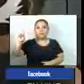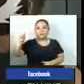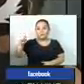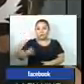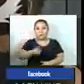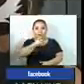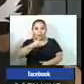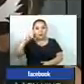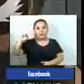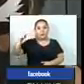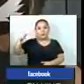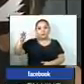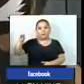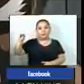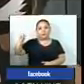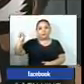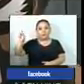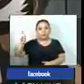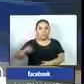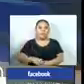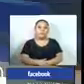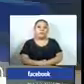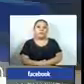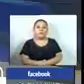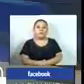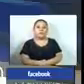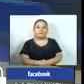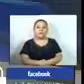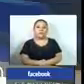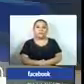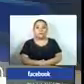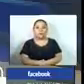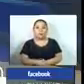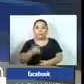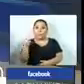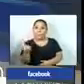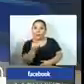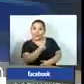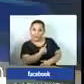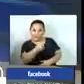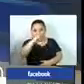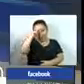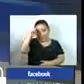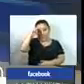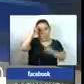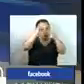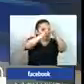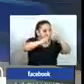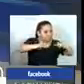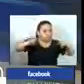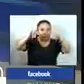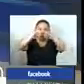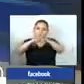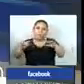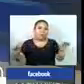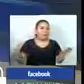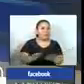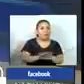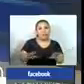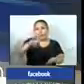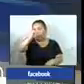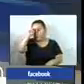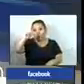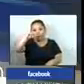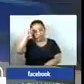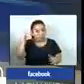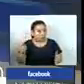Noticiero Hechos y los artistas circenses continúan sin reanudar las funciones con público